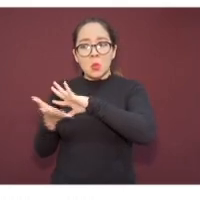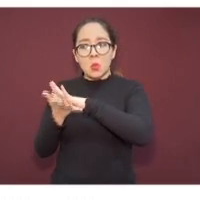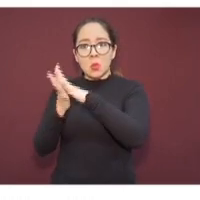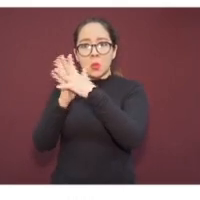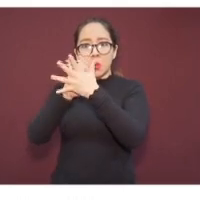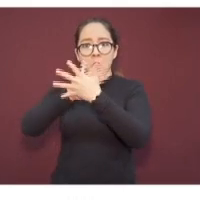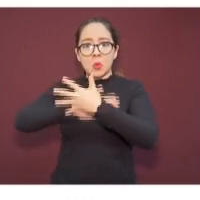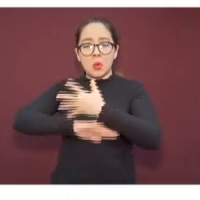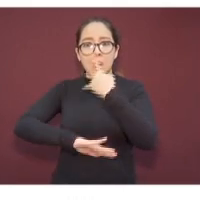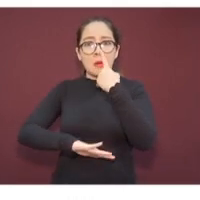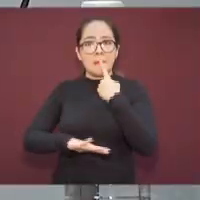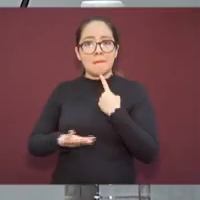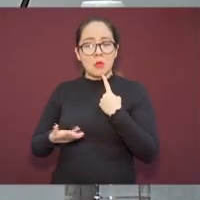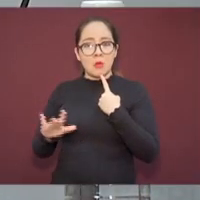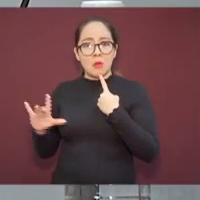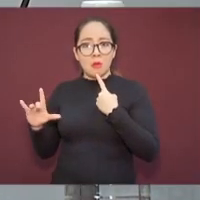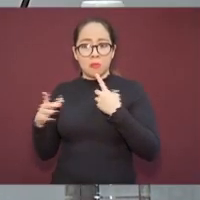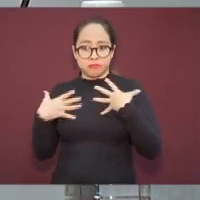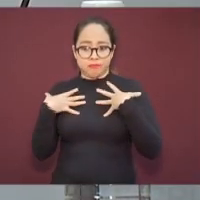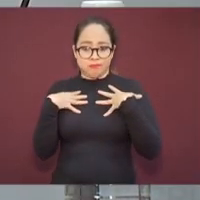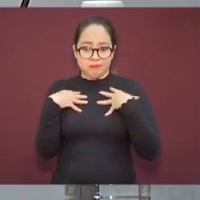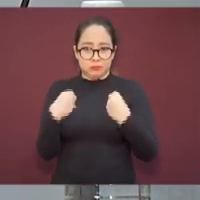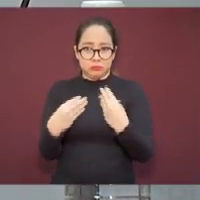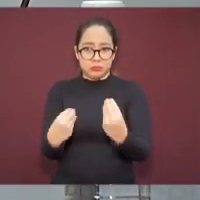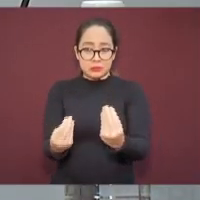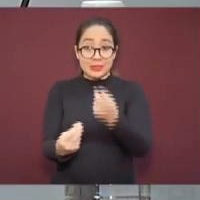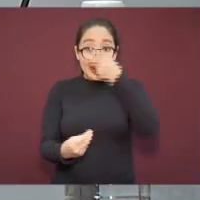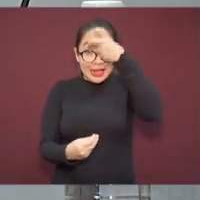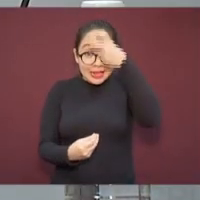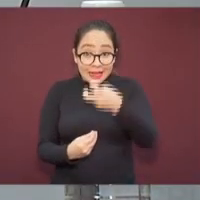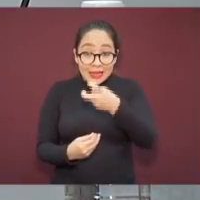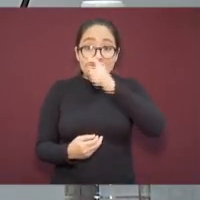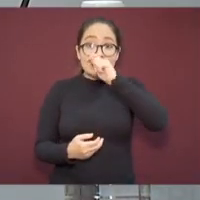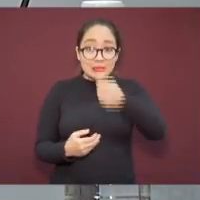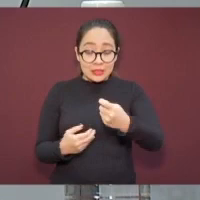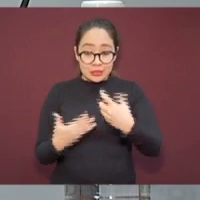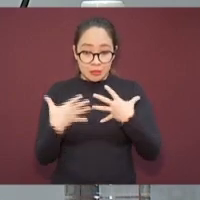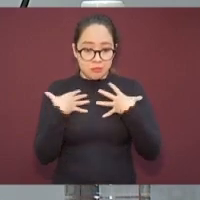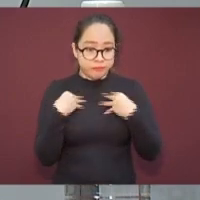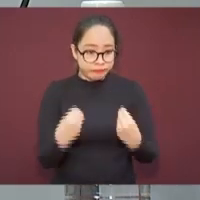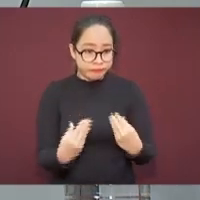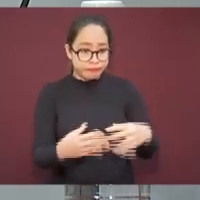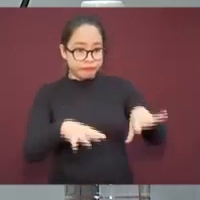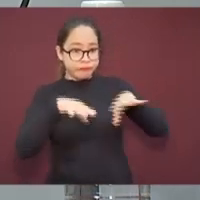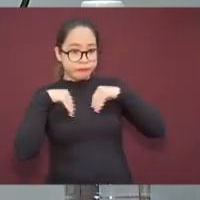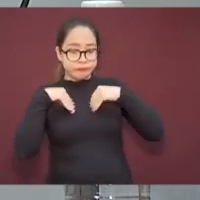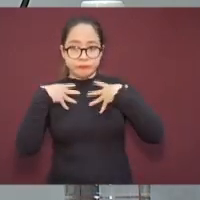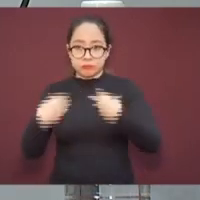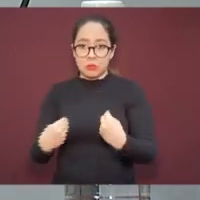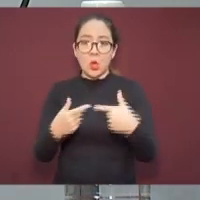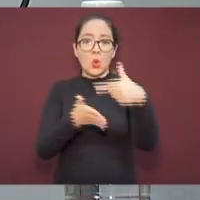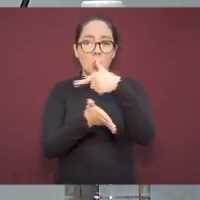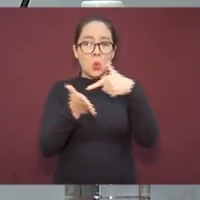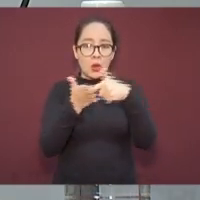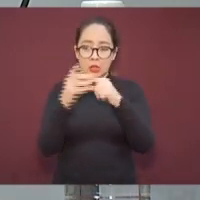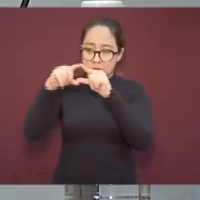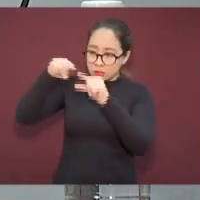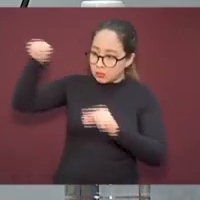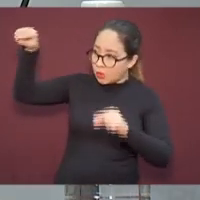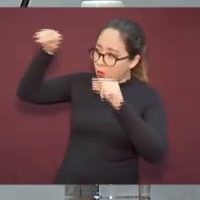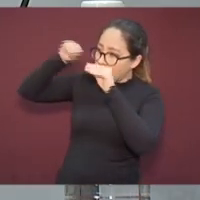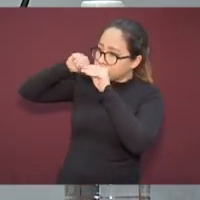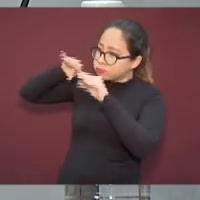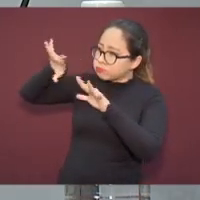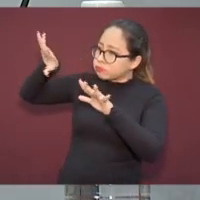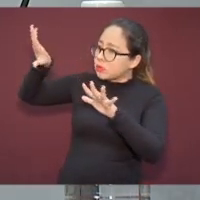padecimiento avanza. Este incremento en la transmisión y su dispersión a diferentes regiones del estado se